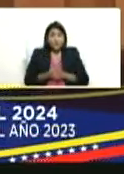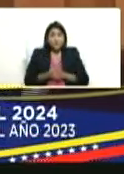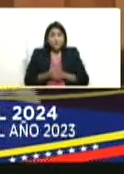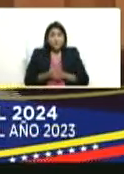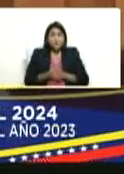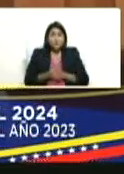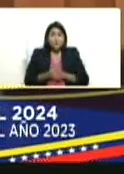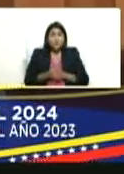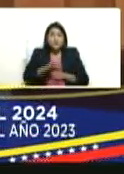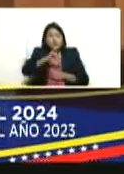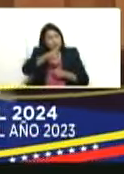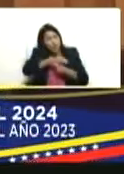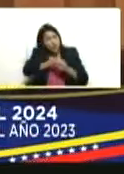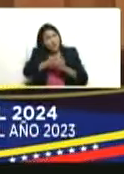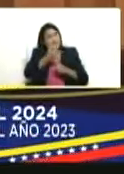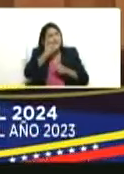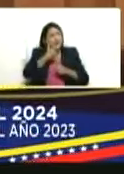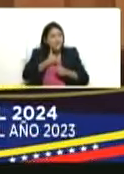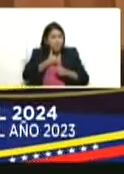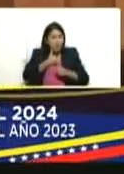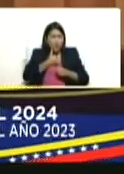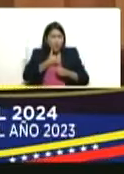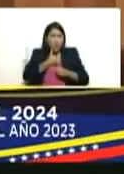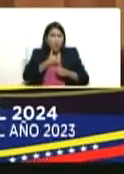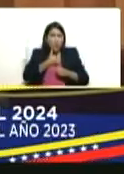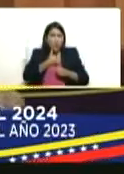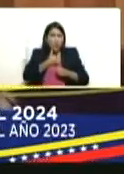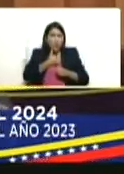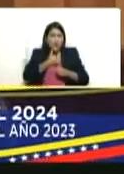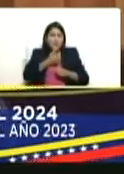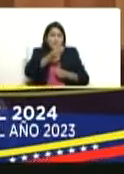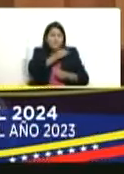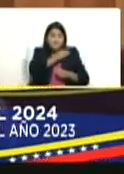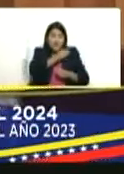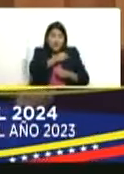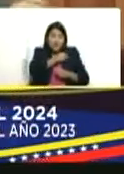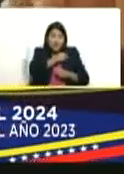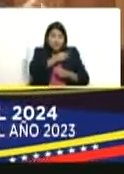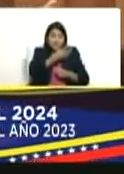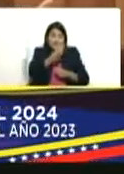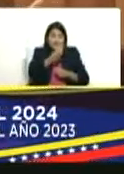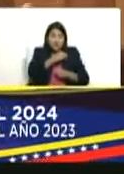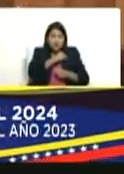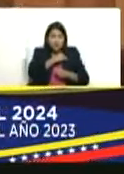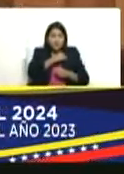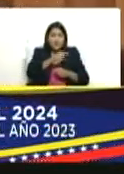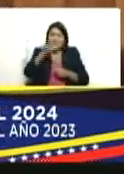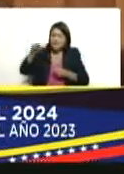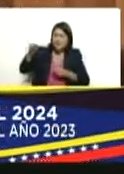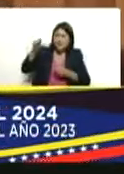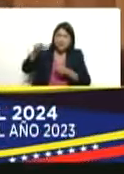El doctor Jorge Rodríguez me llamó y me dijo, esta gente